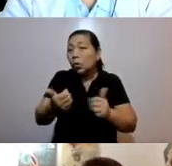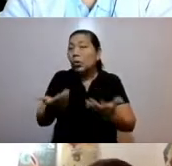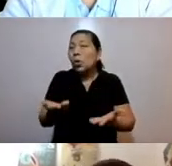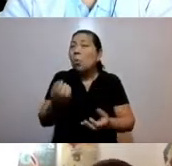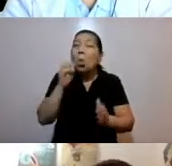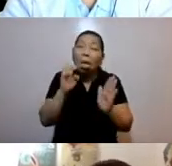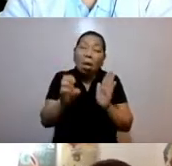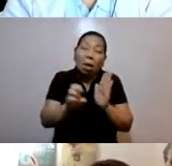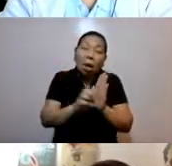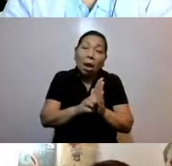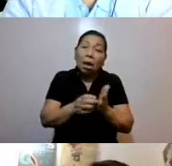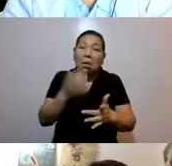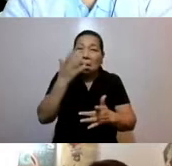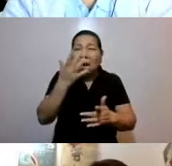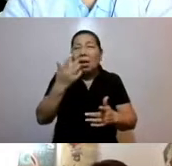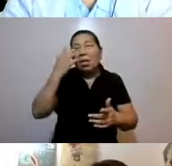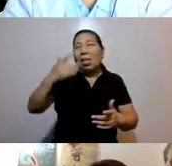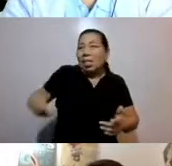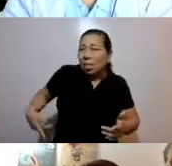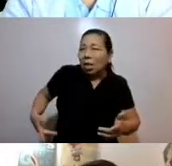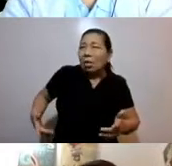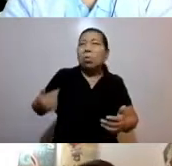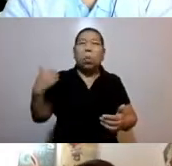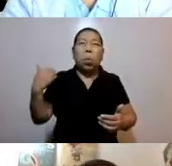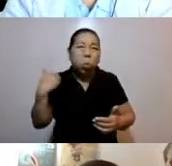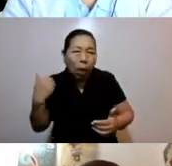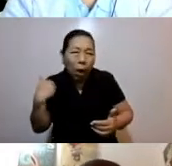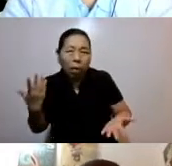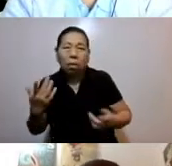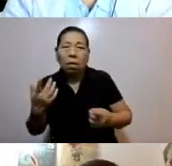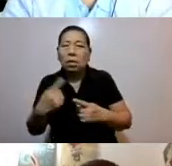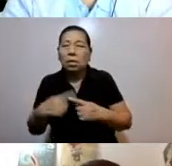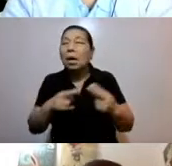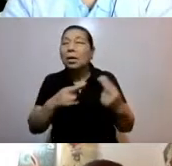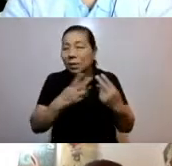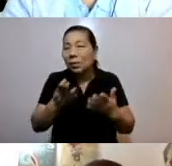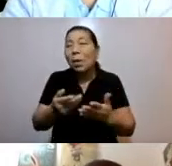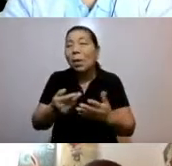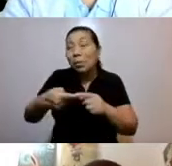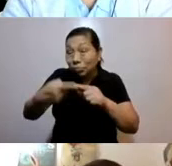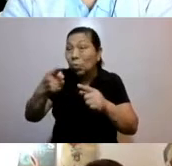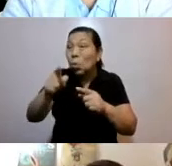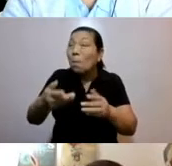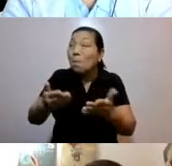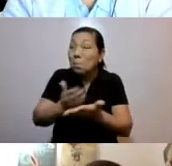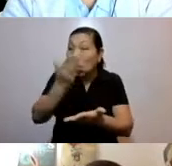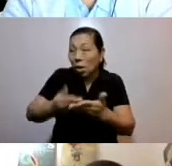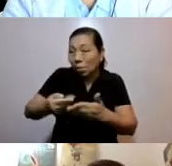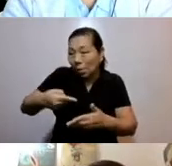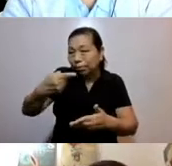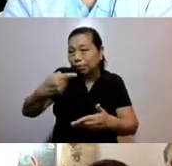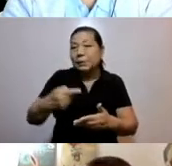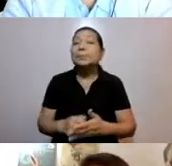por ejemplo, enfermedades renales, reumatológicas, también tienen un rol en la disfunción eréctil de causa